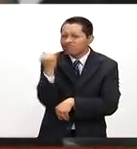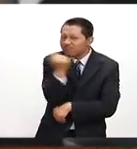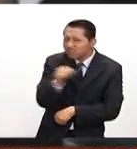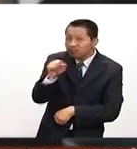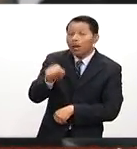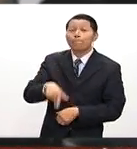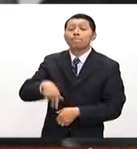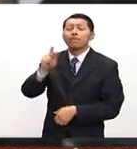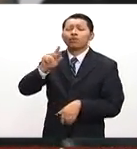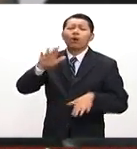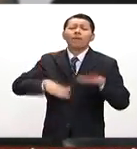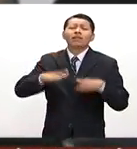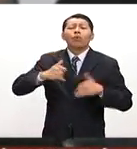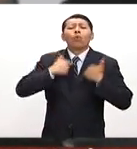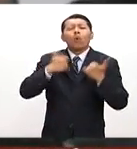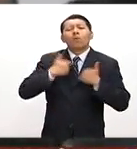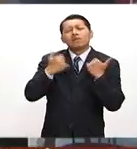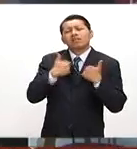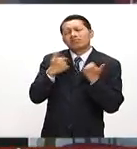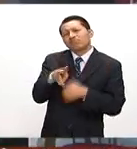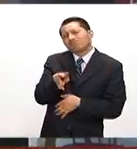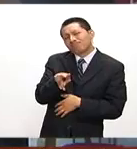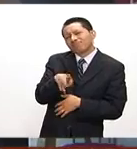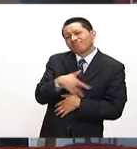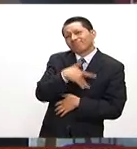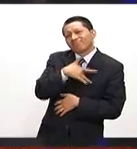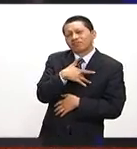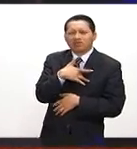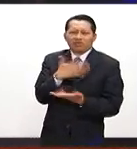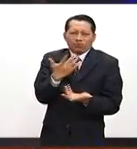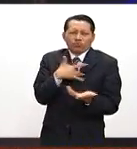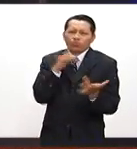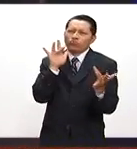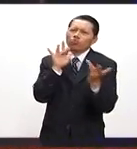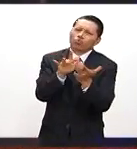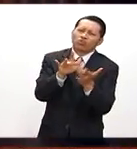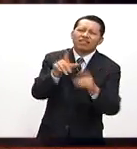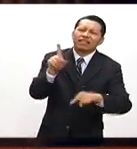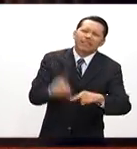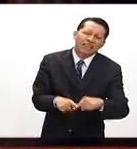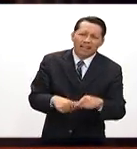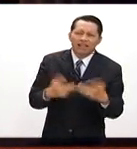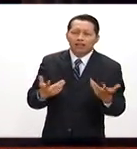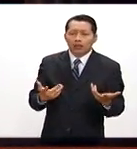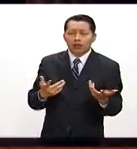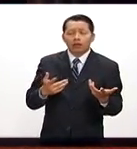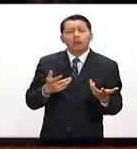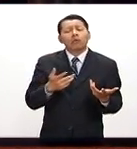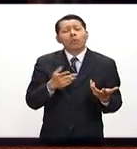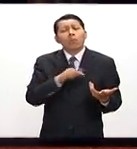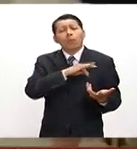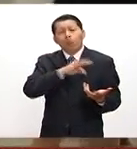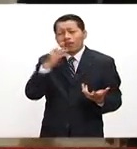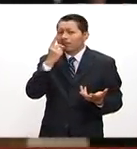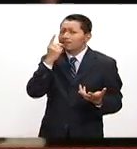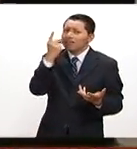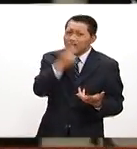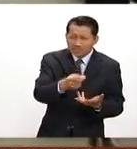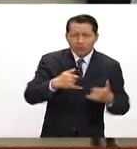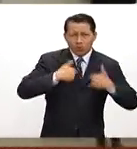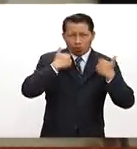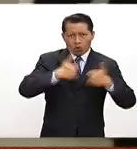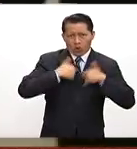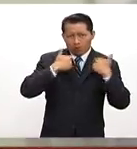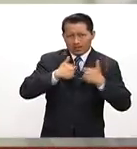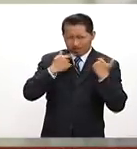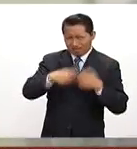estos jóvenes dicen, bueno, ¿con quién me acerco primero que nada? ¿Qué mensaje le darías tú, Sofía, a estos